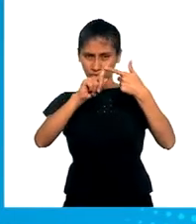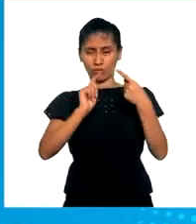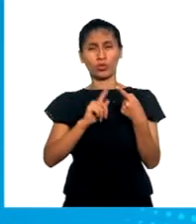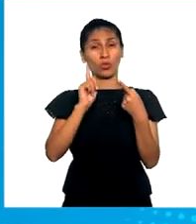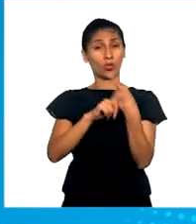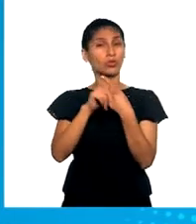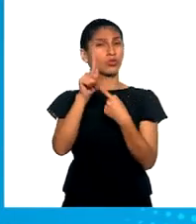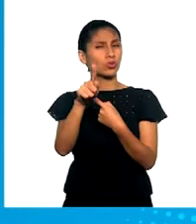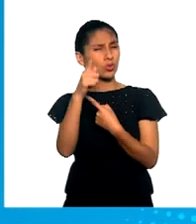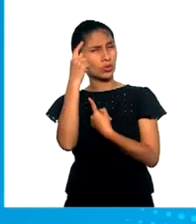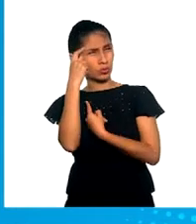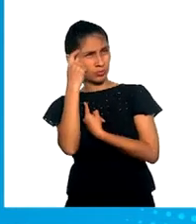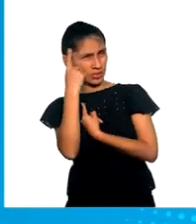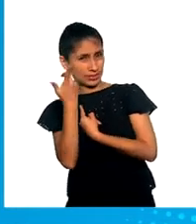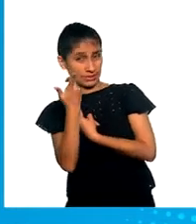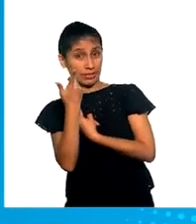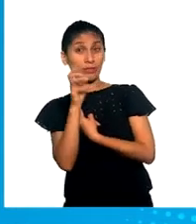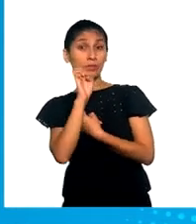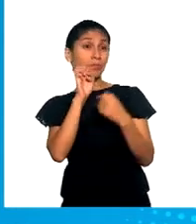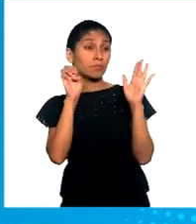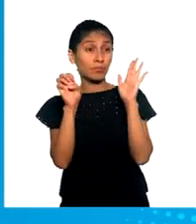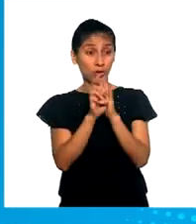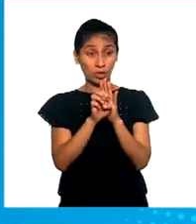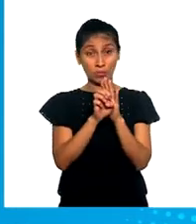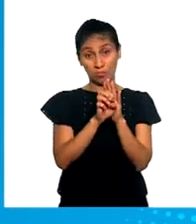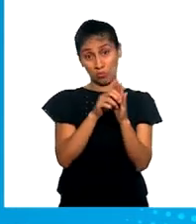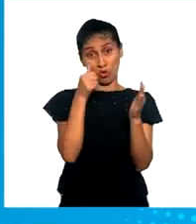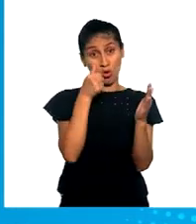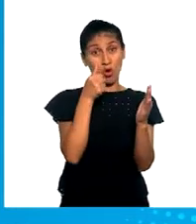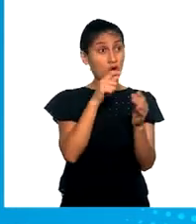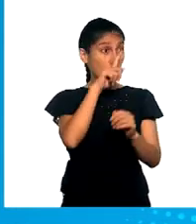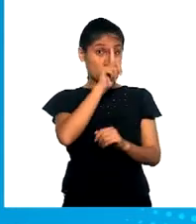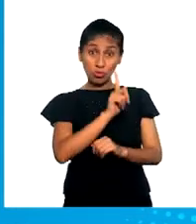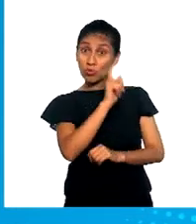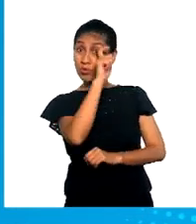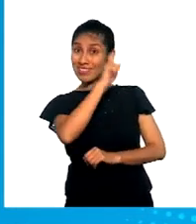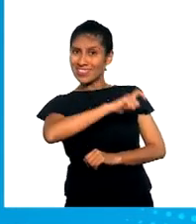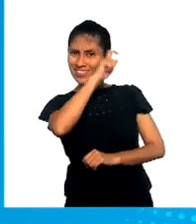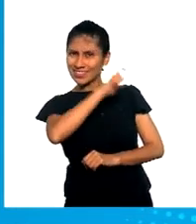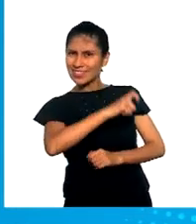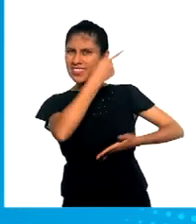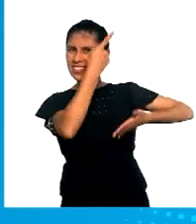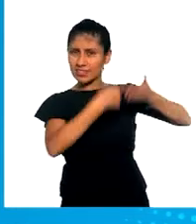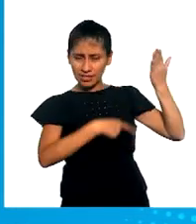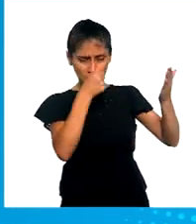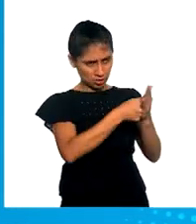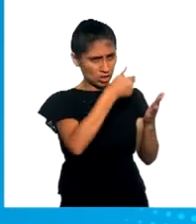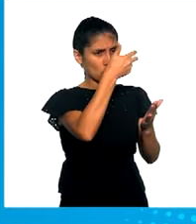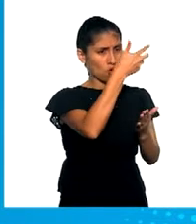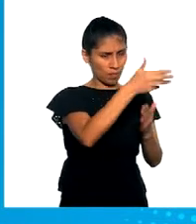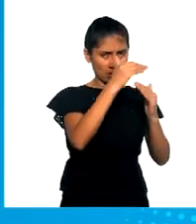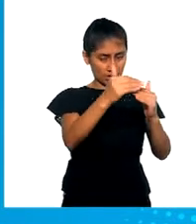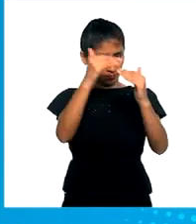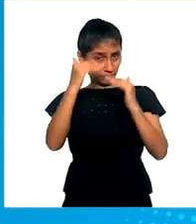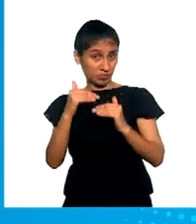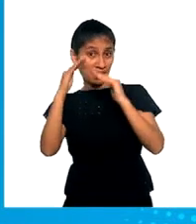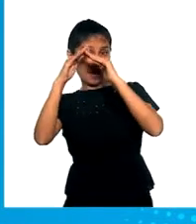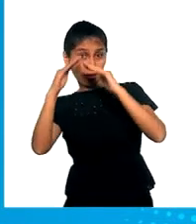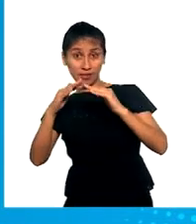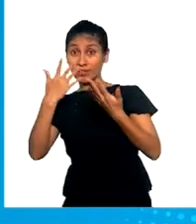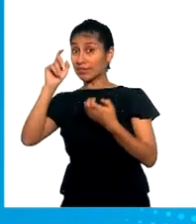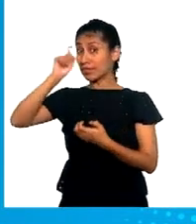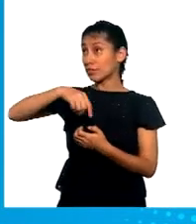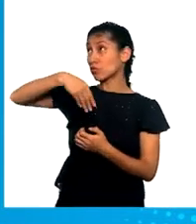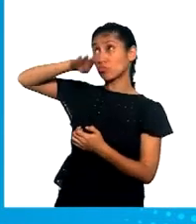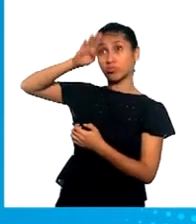por ejemplo puede ser comprar algún producto necesario invertir en algún emprendimiento hacer un arreglo en casa etcétera